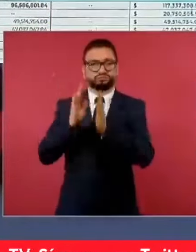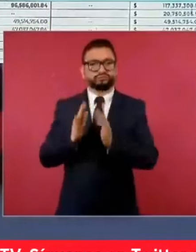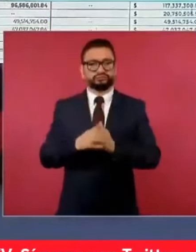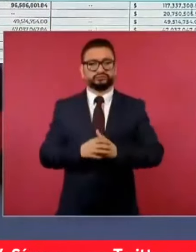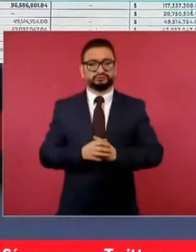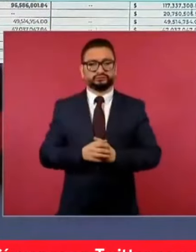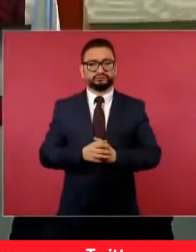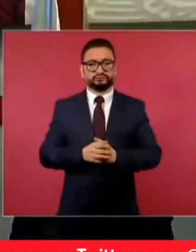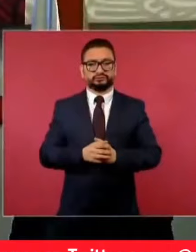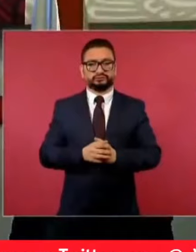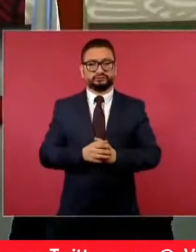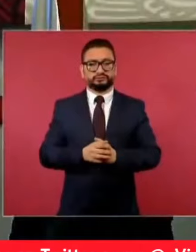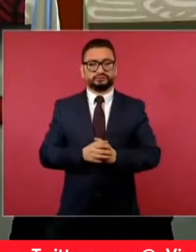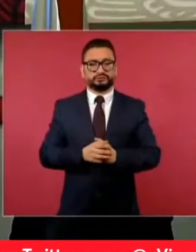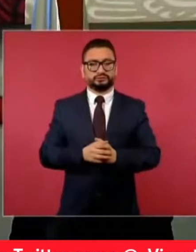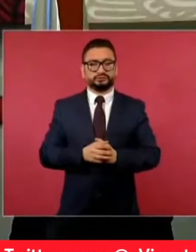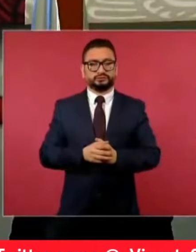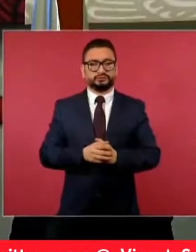O sea,